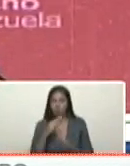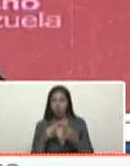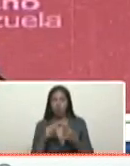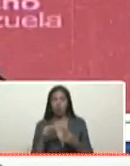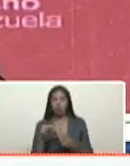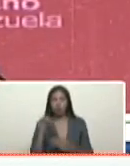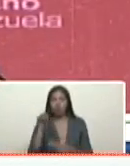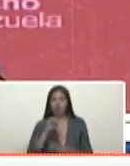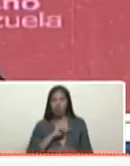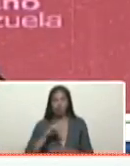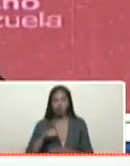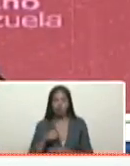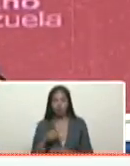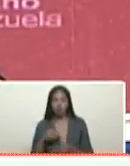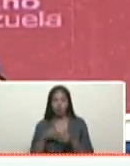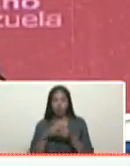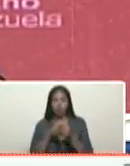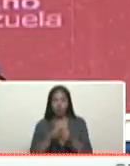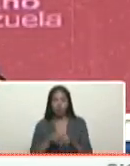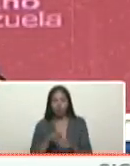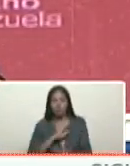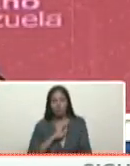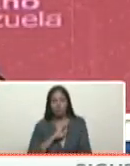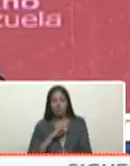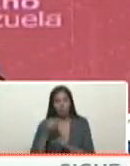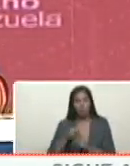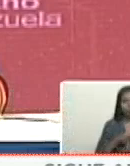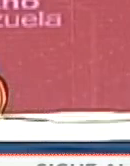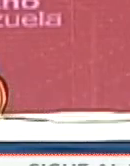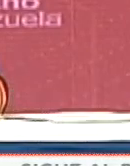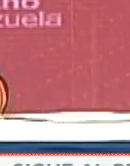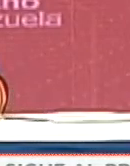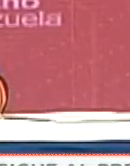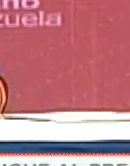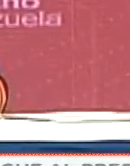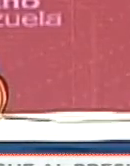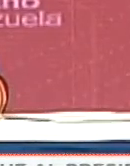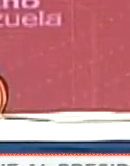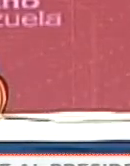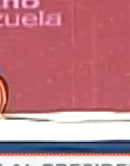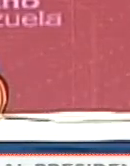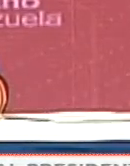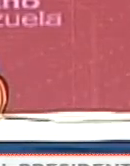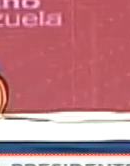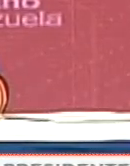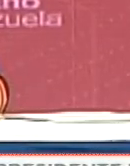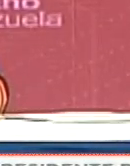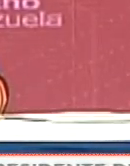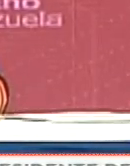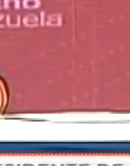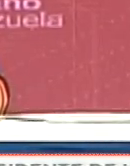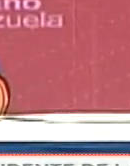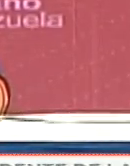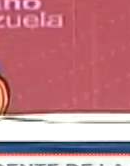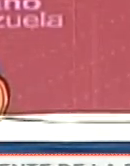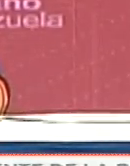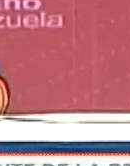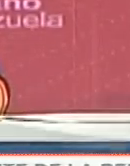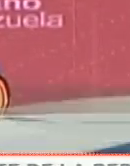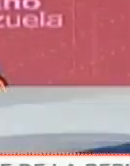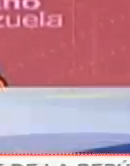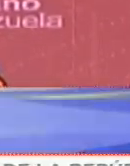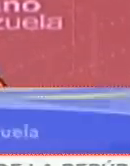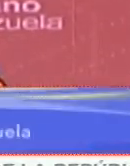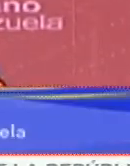usted sea nuestro comandante obrero en estas batallas que estamos librando por la paz, por la estabilidad, por nuestra patria, por